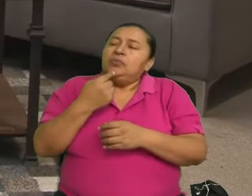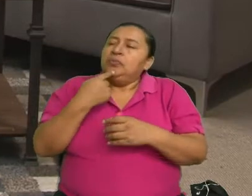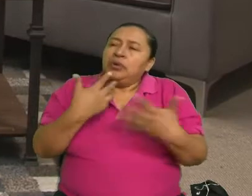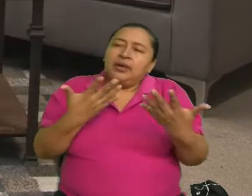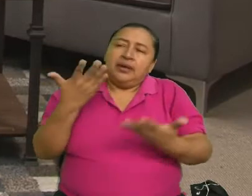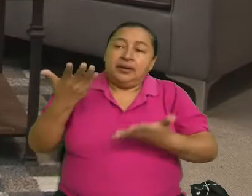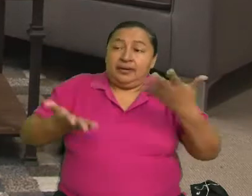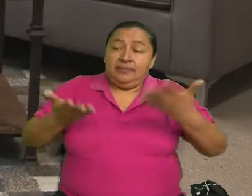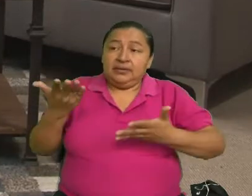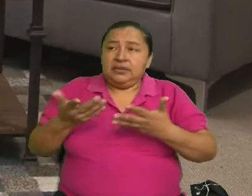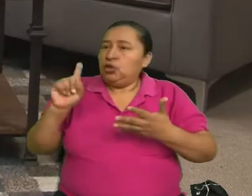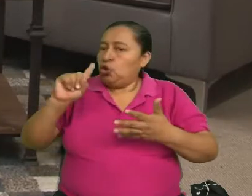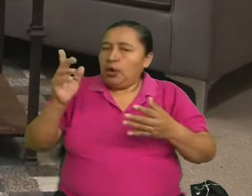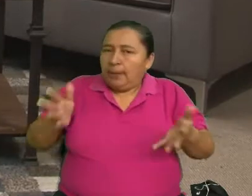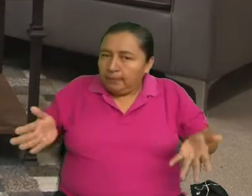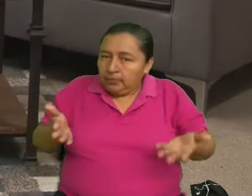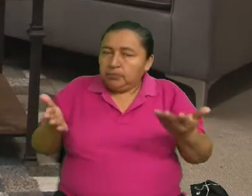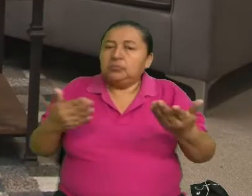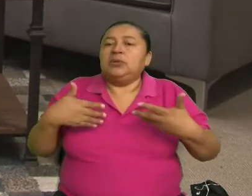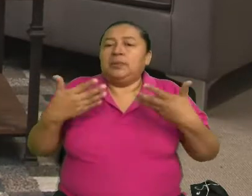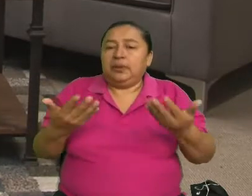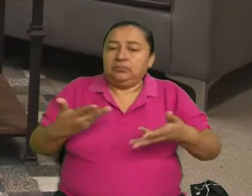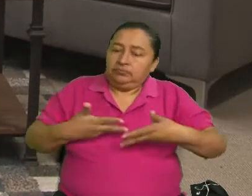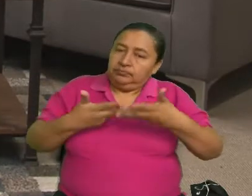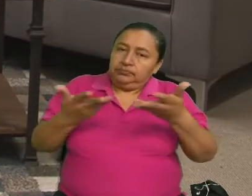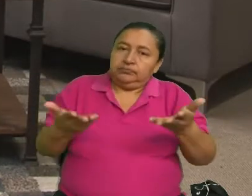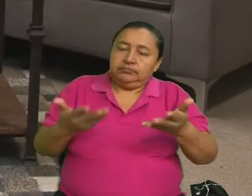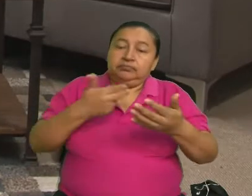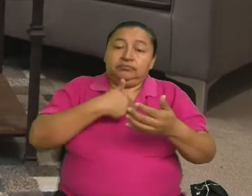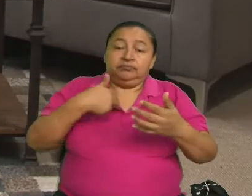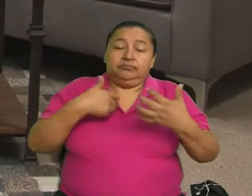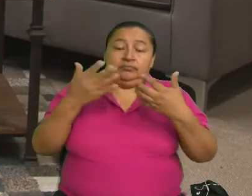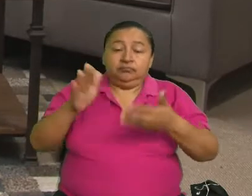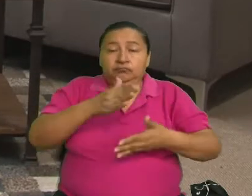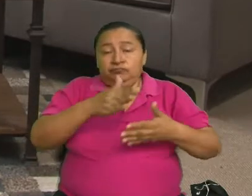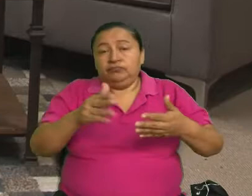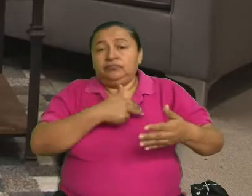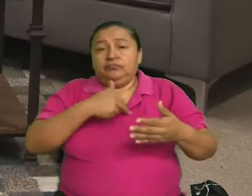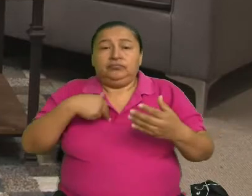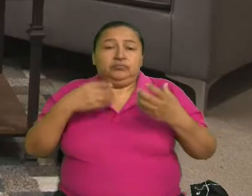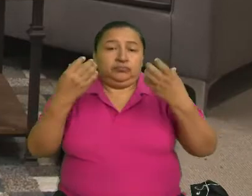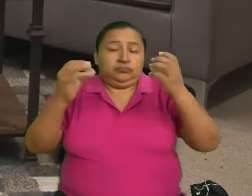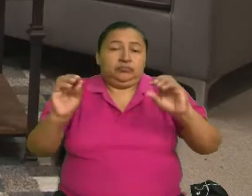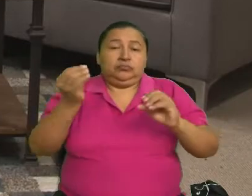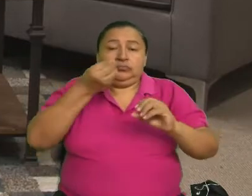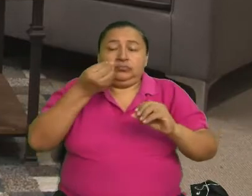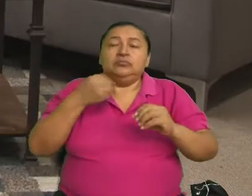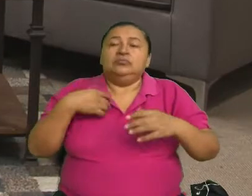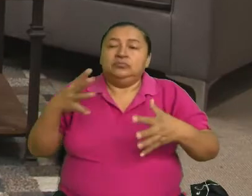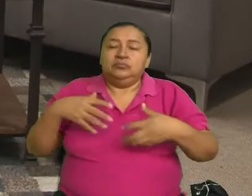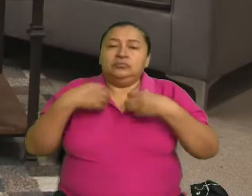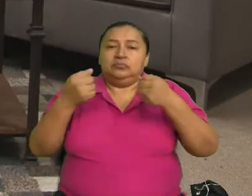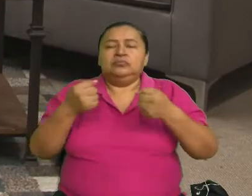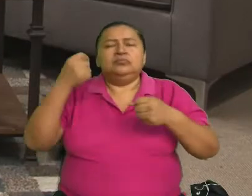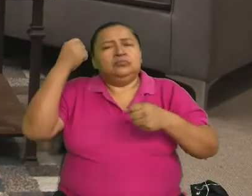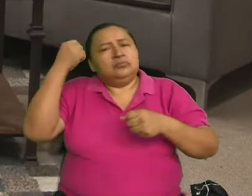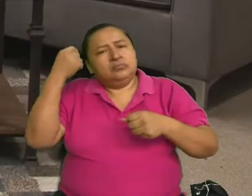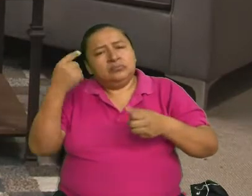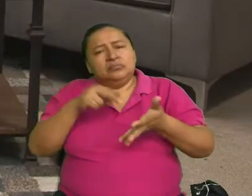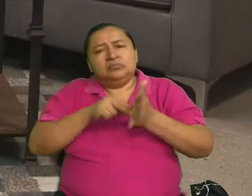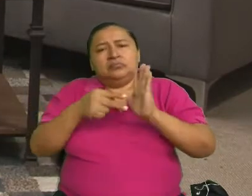es la promoción, sino la disponibilidad para la fabricación de los alimentos. Tan importante dentro del rescate. Entender lo que